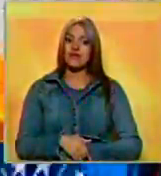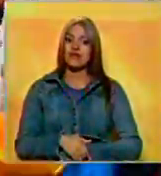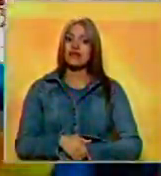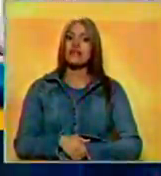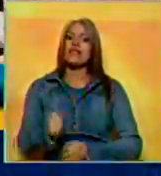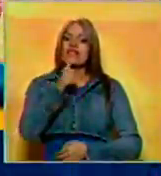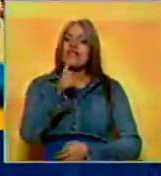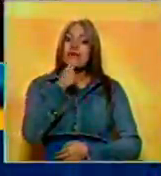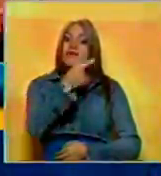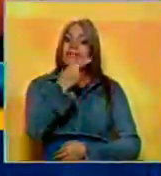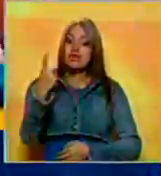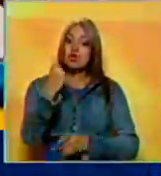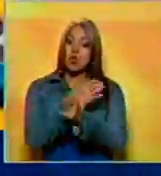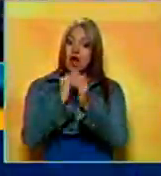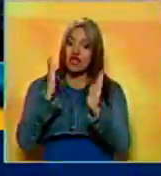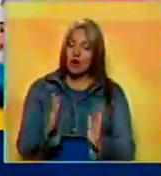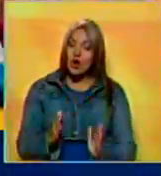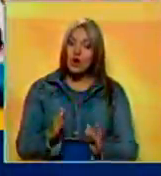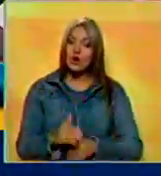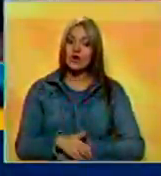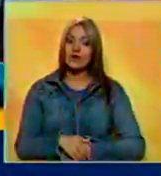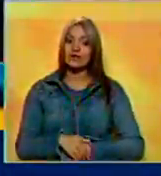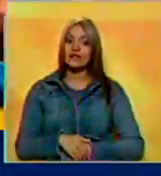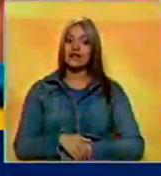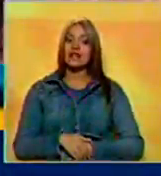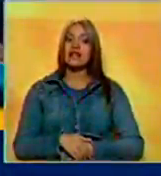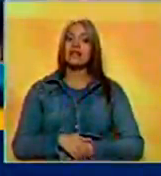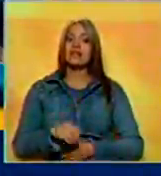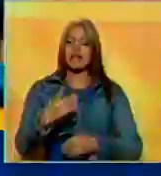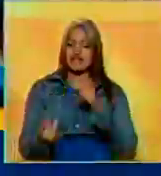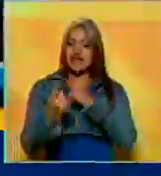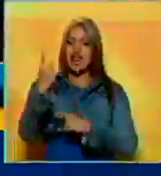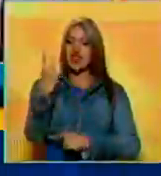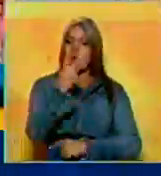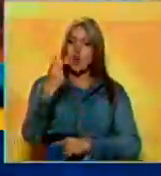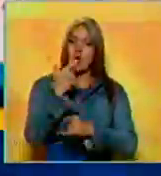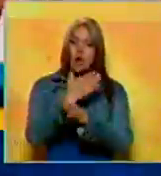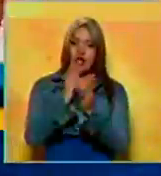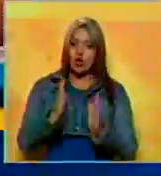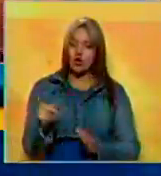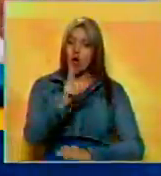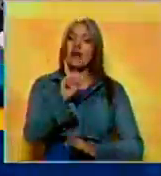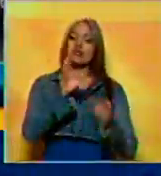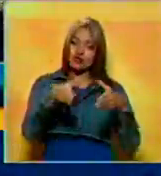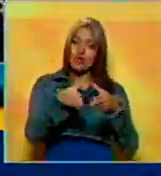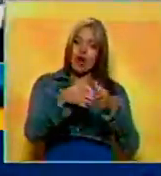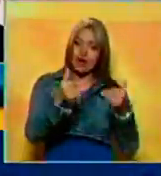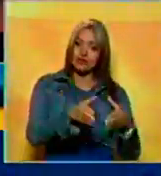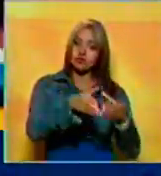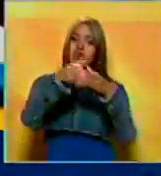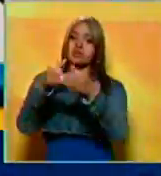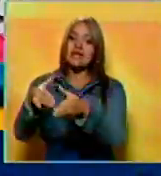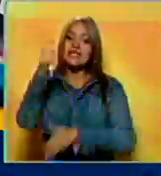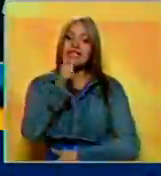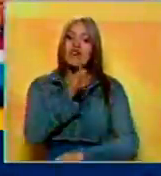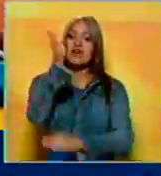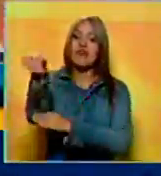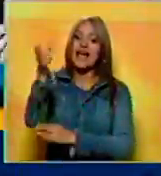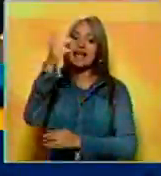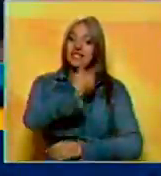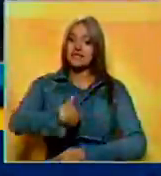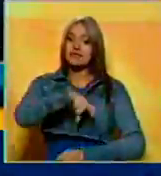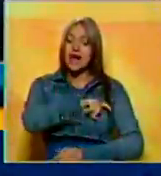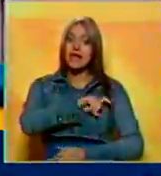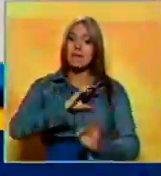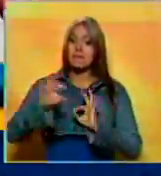conformado por 21 jugadores, en los que no figuran ni Andrés Ponce ni Rolando Peña. El grupo criollo viajará este sábado a España para realizar encuentros que sirvan